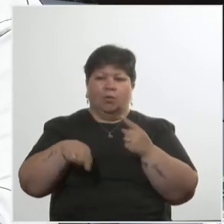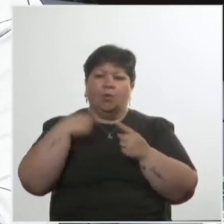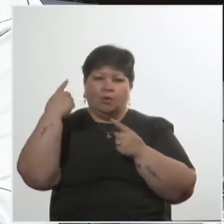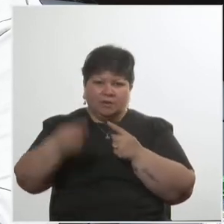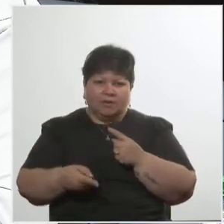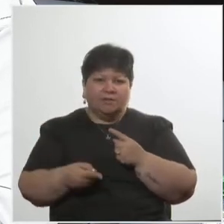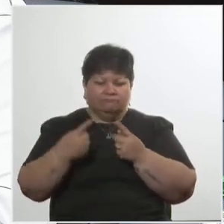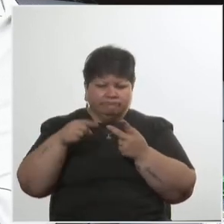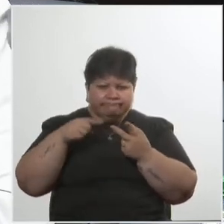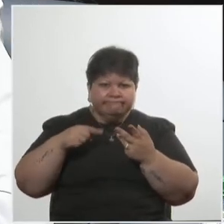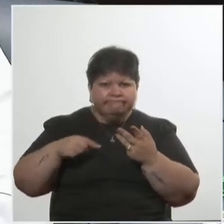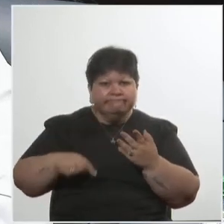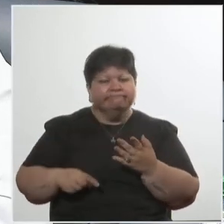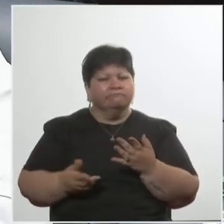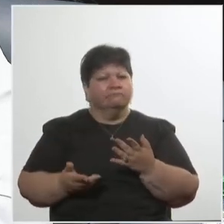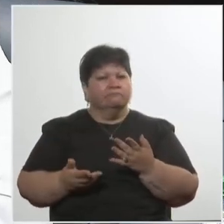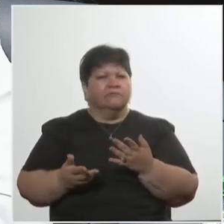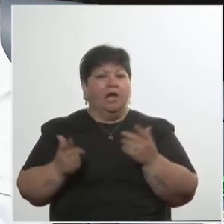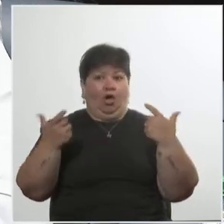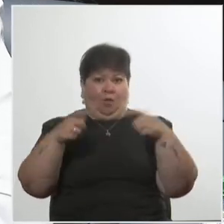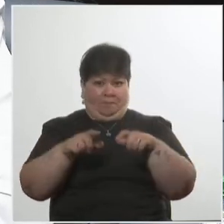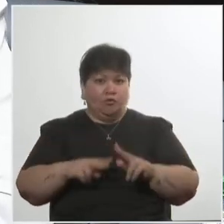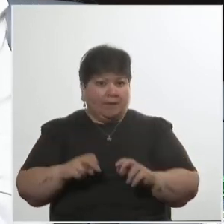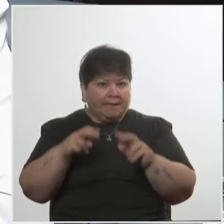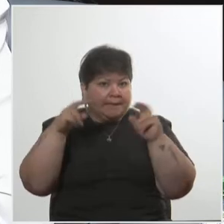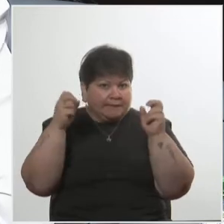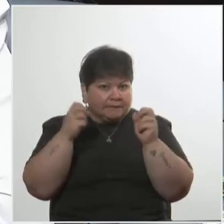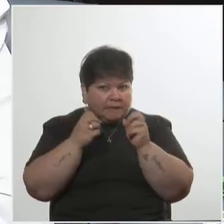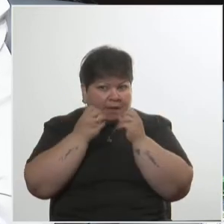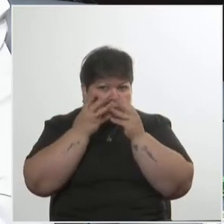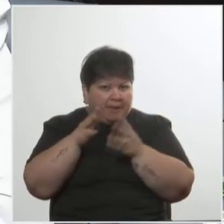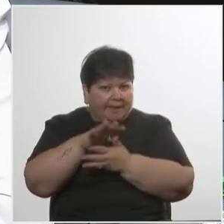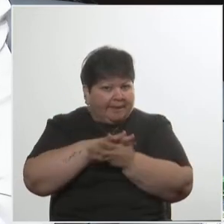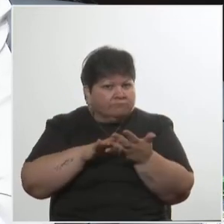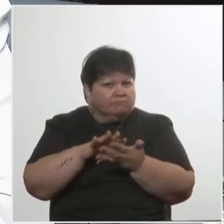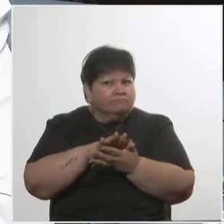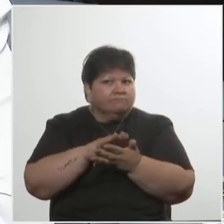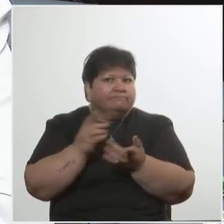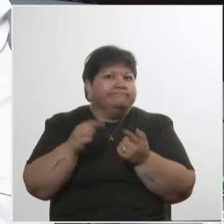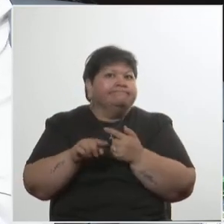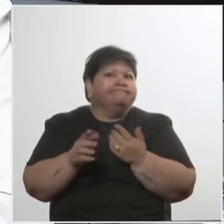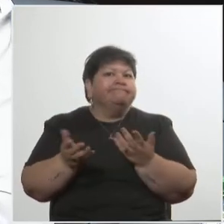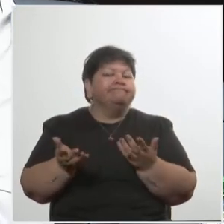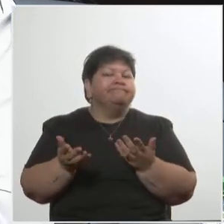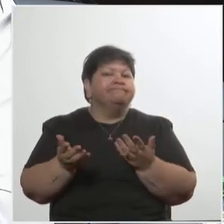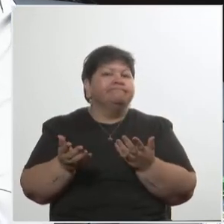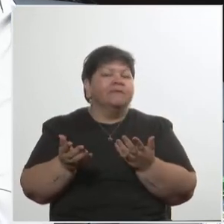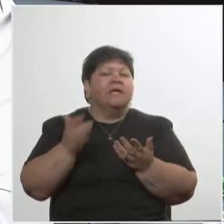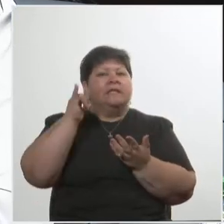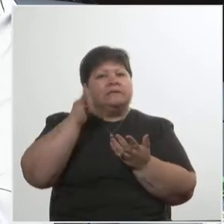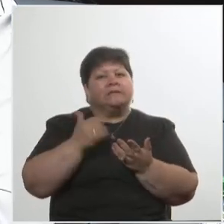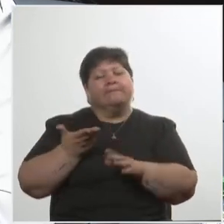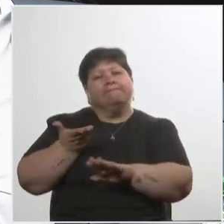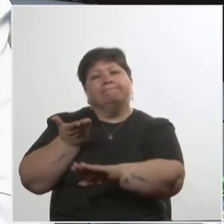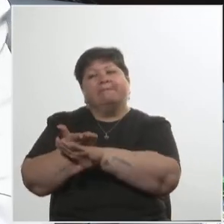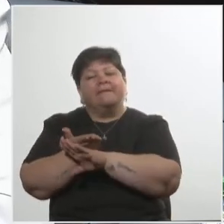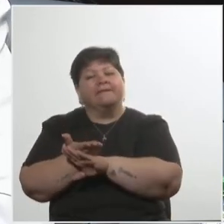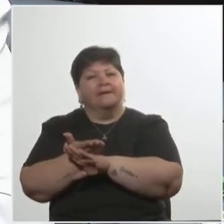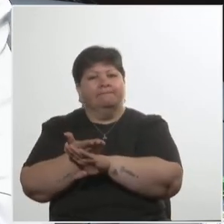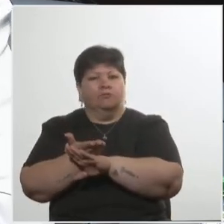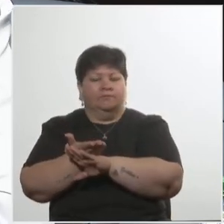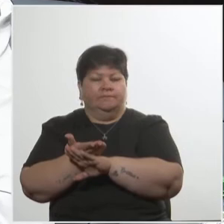y en la comisión era un buen ámbito para analizar todas esas cuestiones pero sí poníamos una condición sin